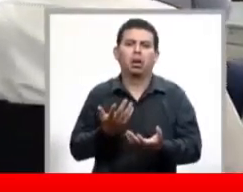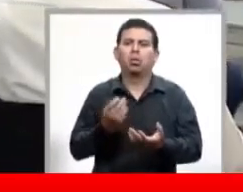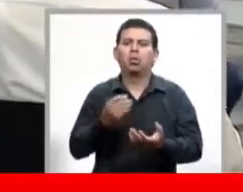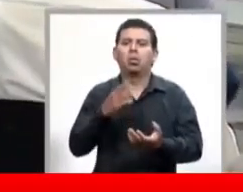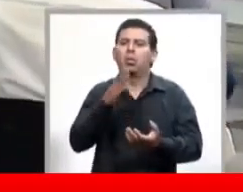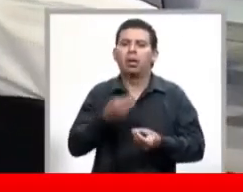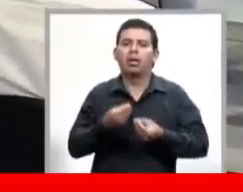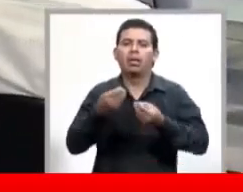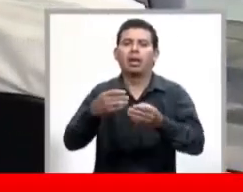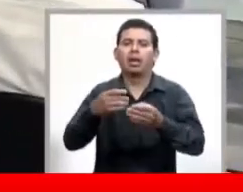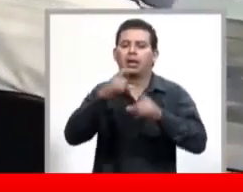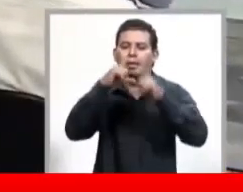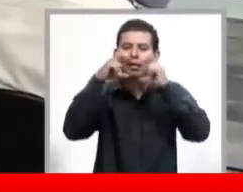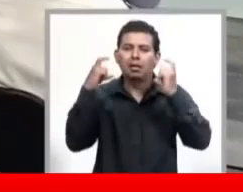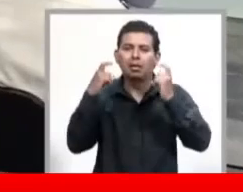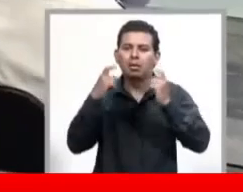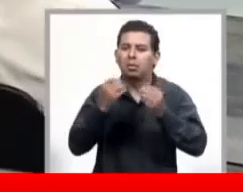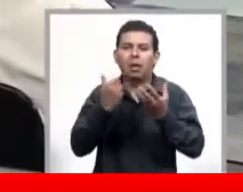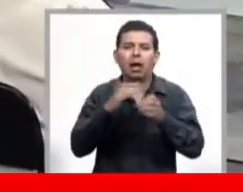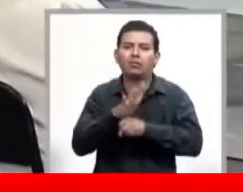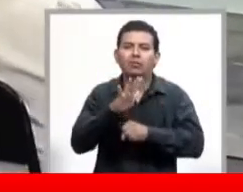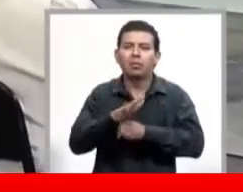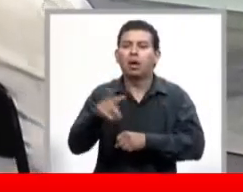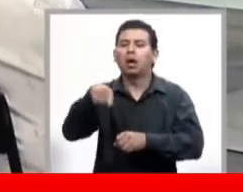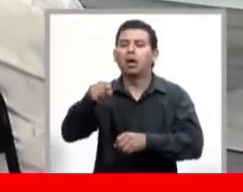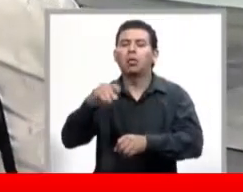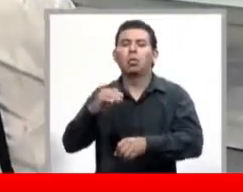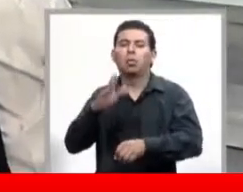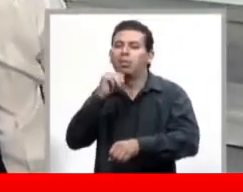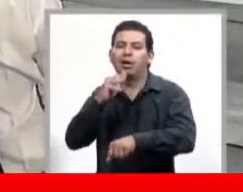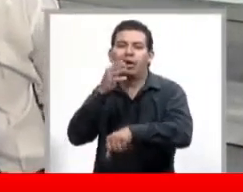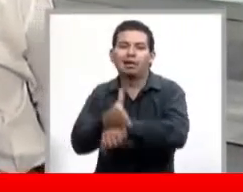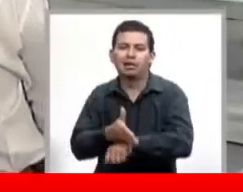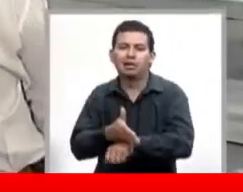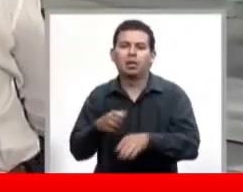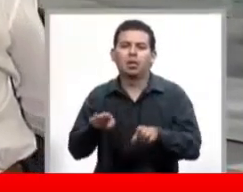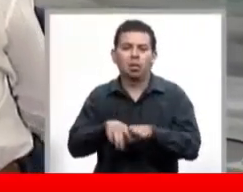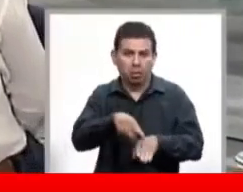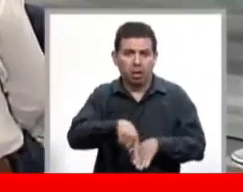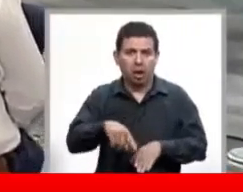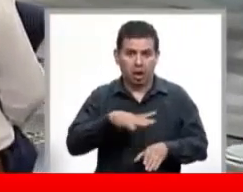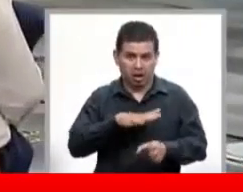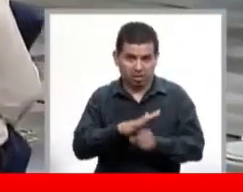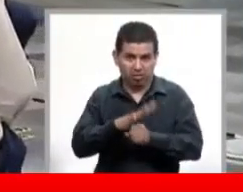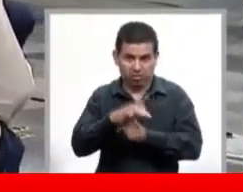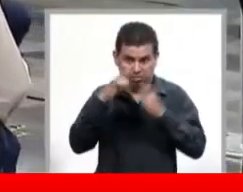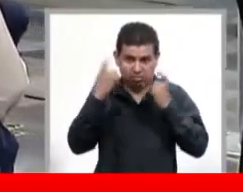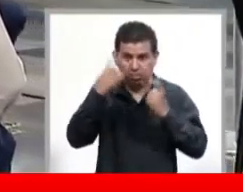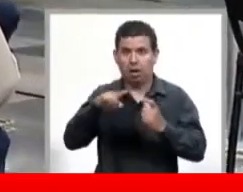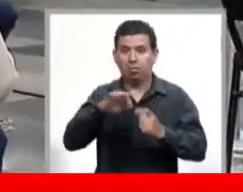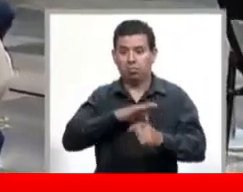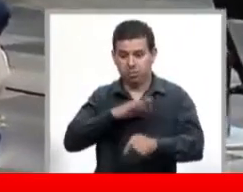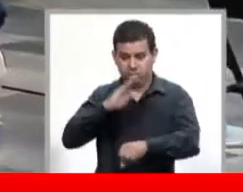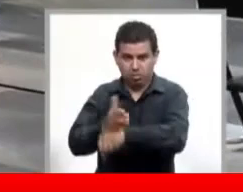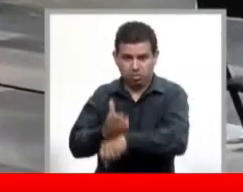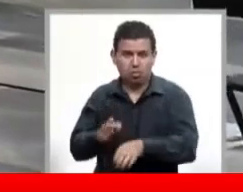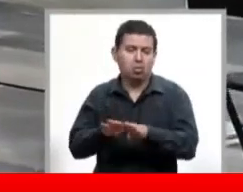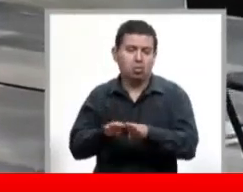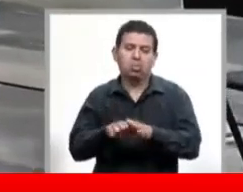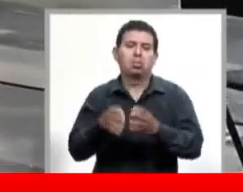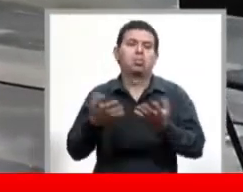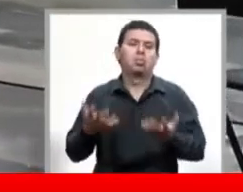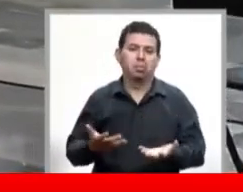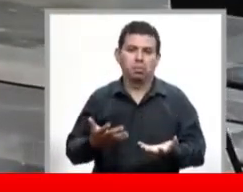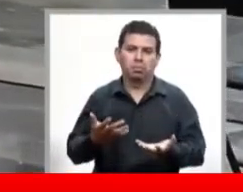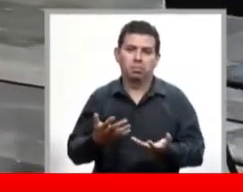suficiente, no pueden sancionar. Entonces, ¿qué va a pasar en este sentido? Y el Ombudsman estatal hacía un llamado para que no hubiera